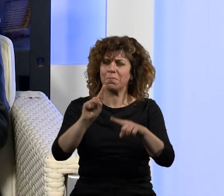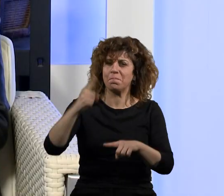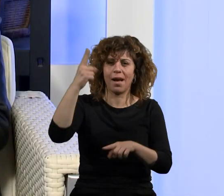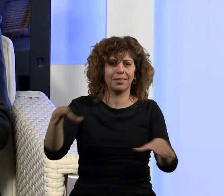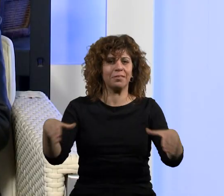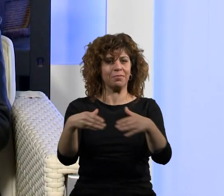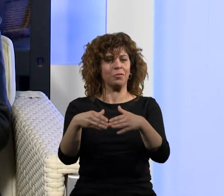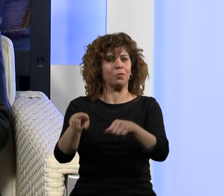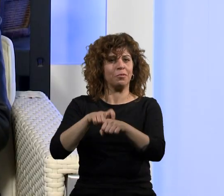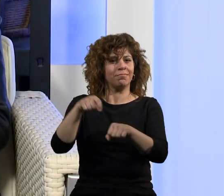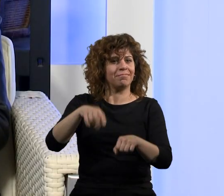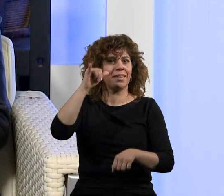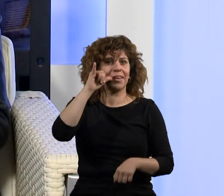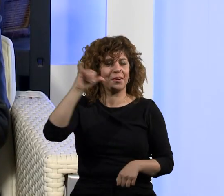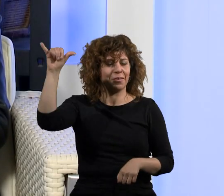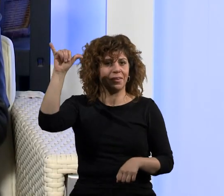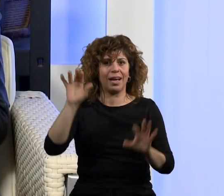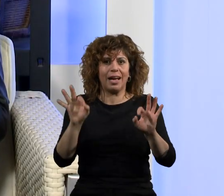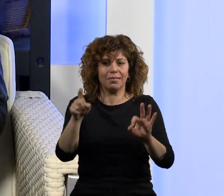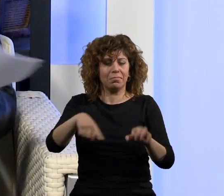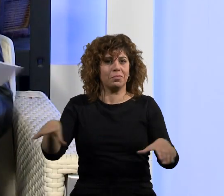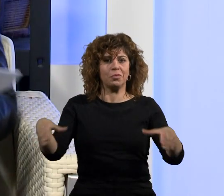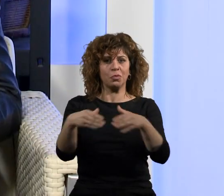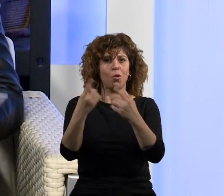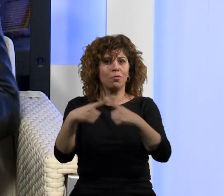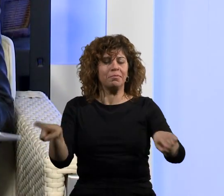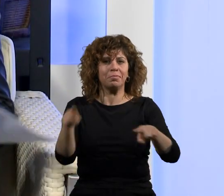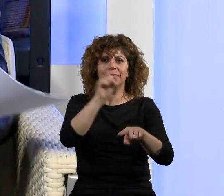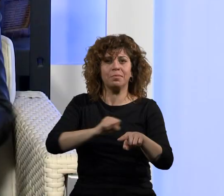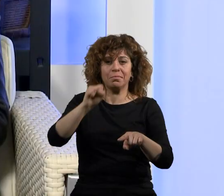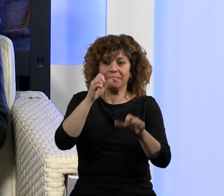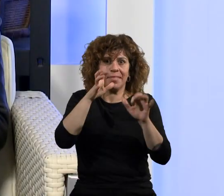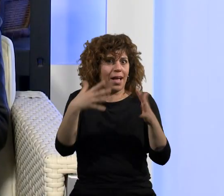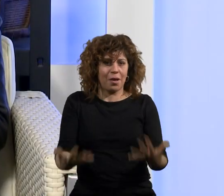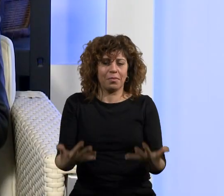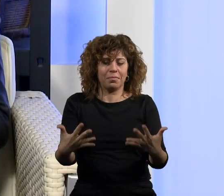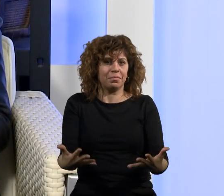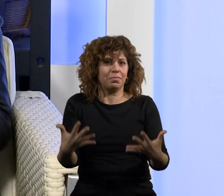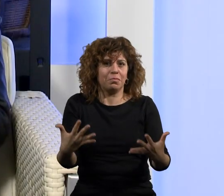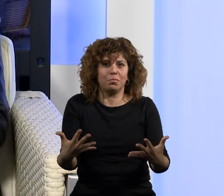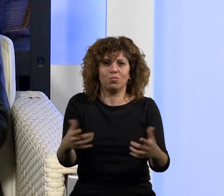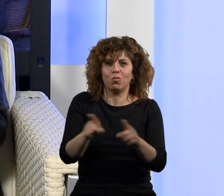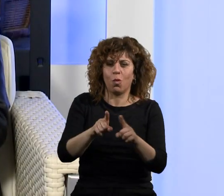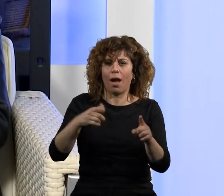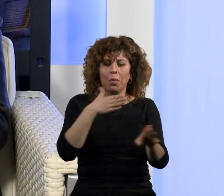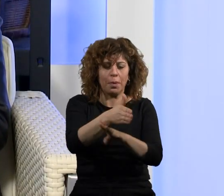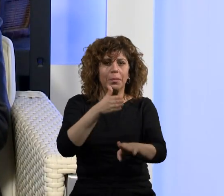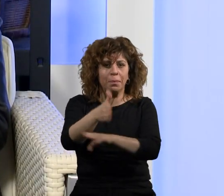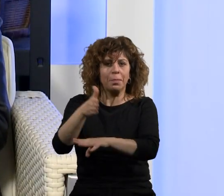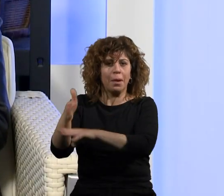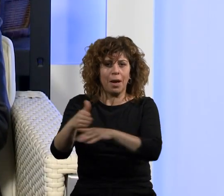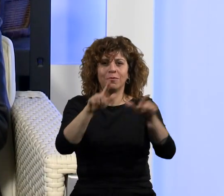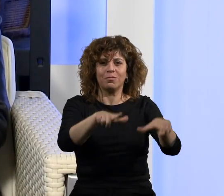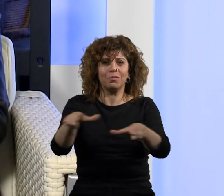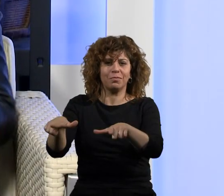las bandas riojanas que están en el momento, ¿no? Pues tocando en los locales y